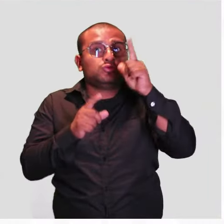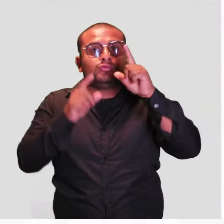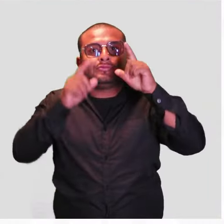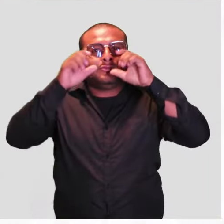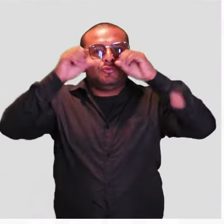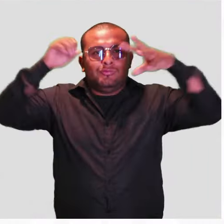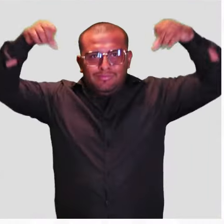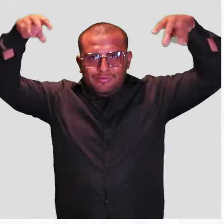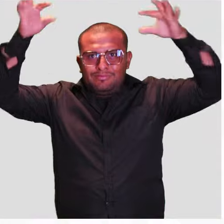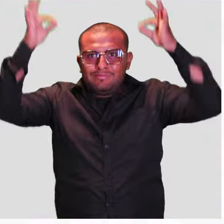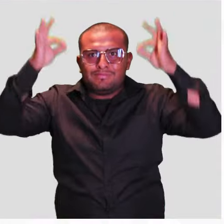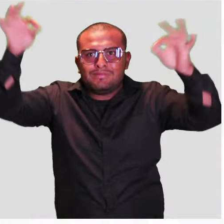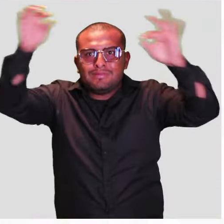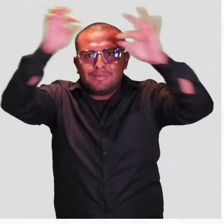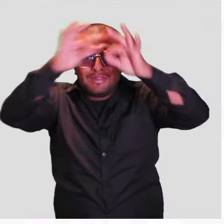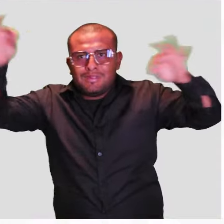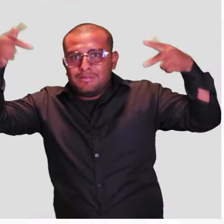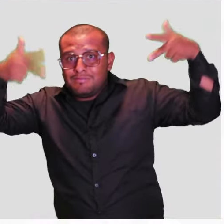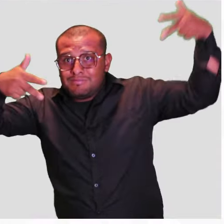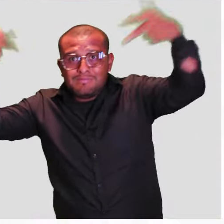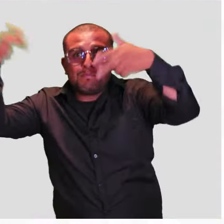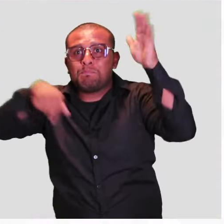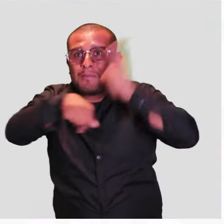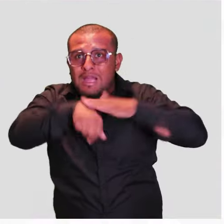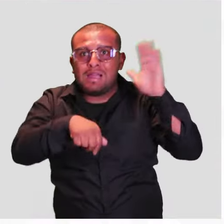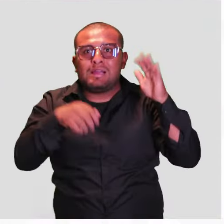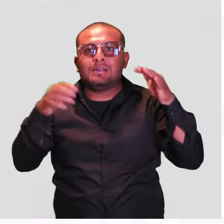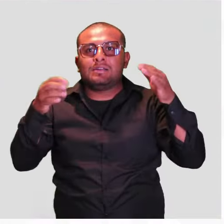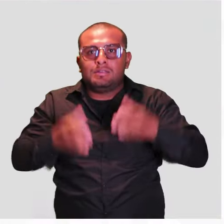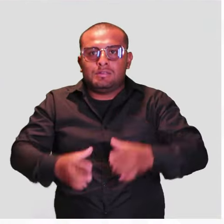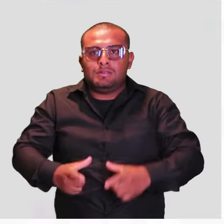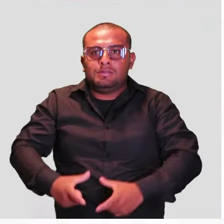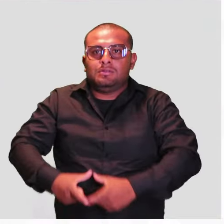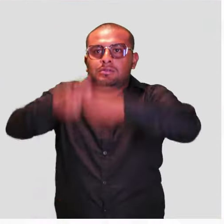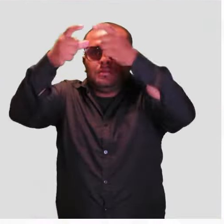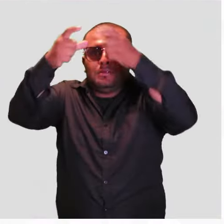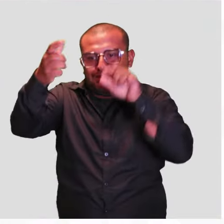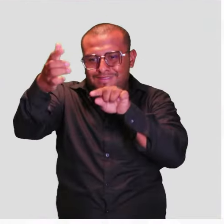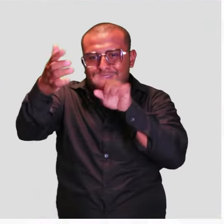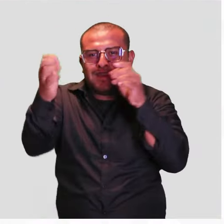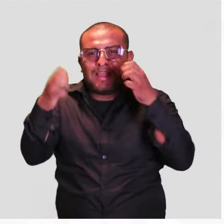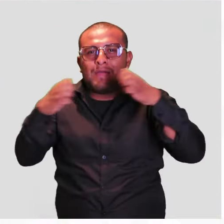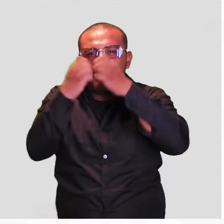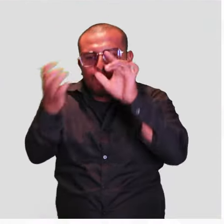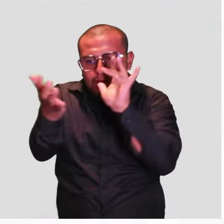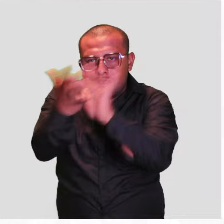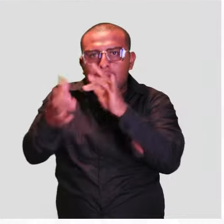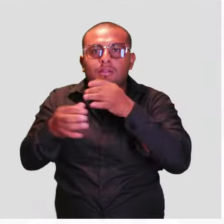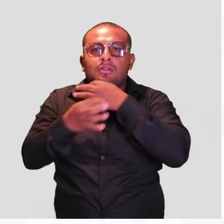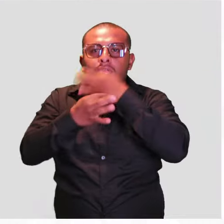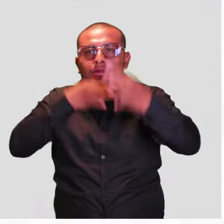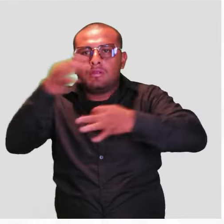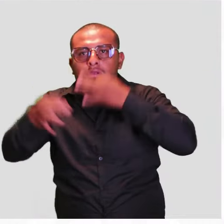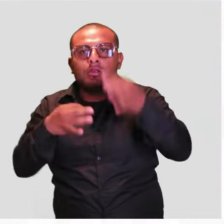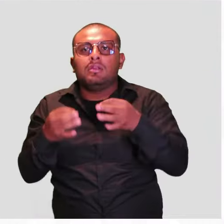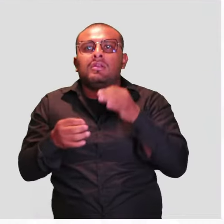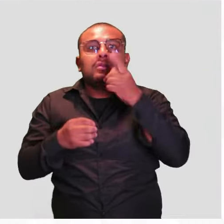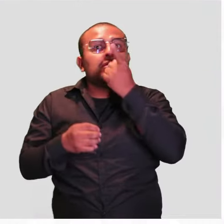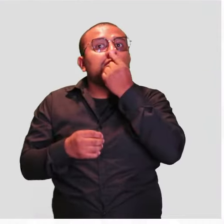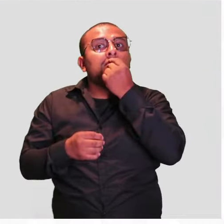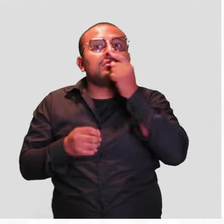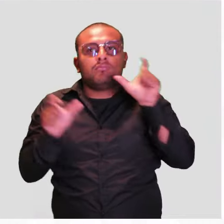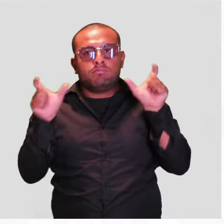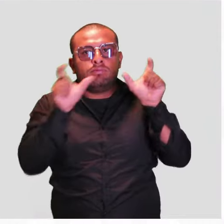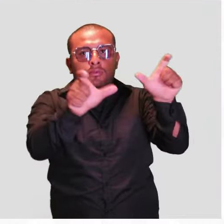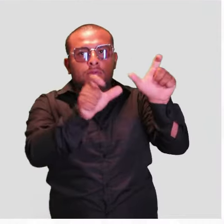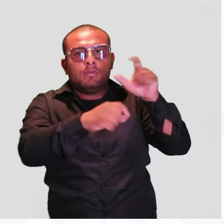de emergencia. Vamos a trabajar en un programa integral de seguridad con la capacitación y actualización de los elementos policiales.